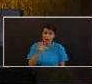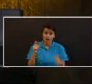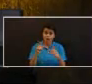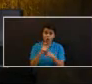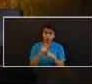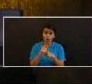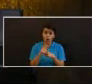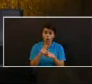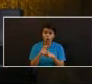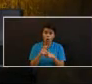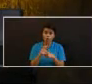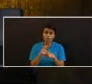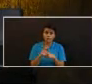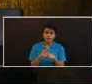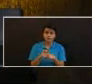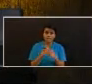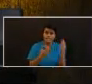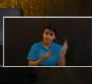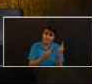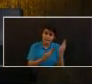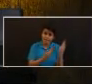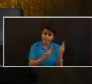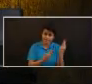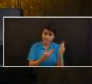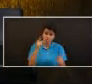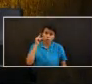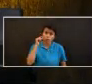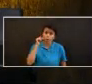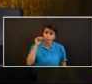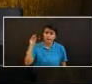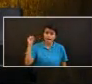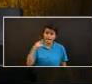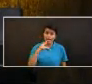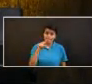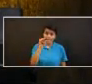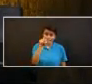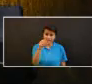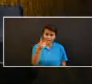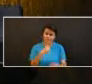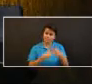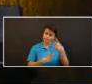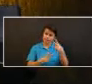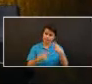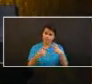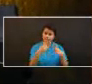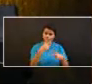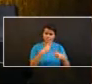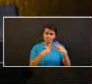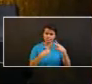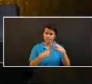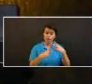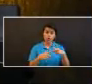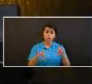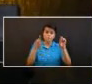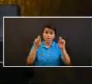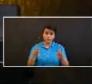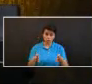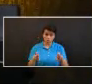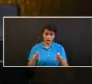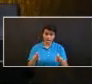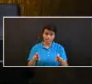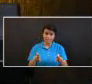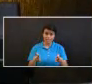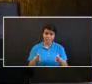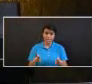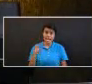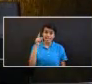con criados, es un hombre que le dice a este: ven, va, y con gente a su cargo. Es un